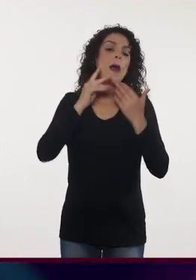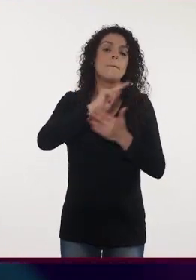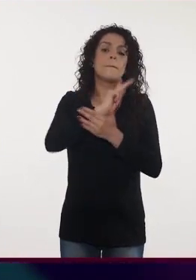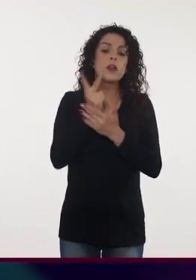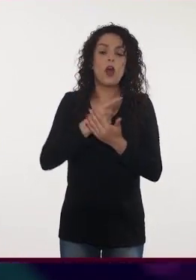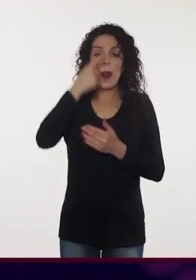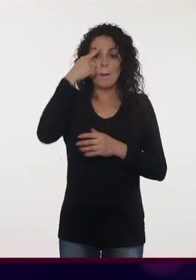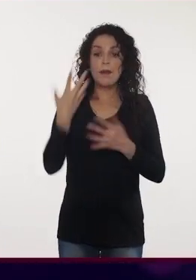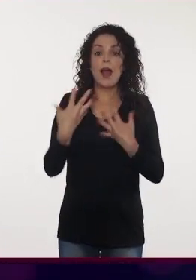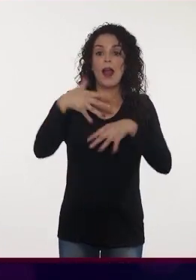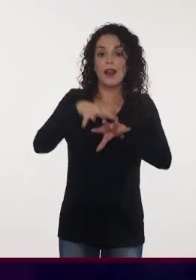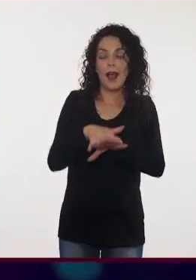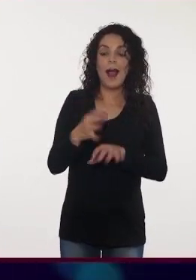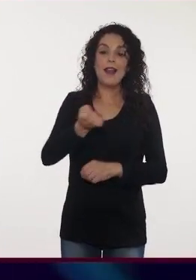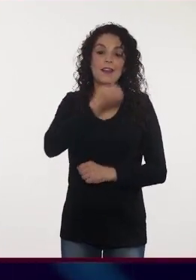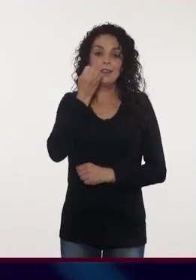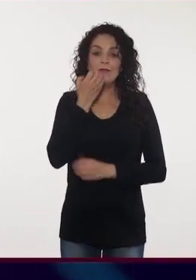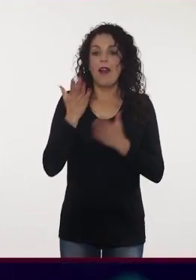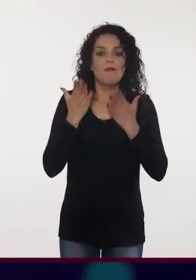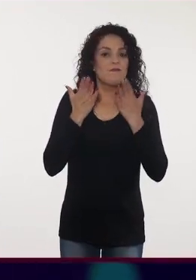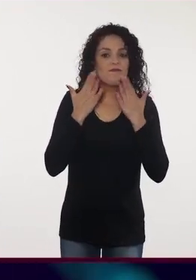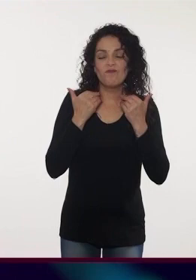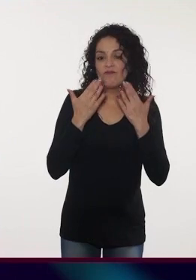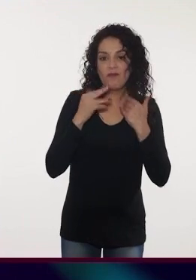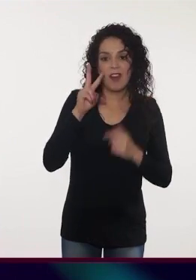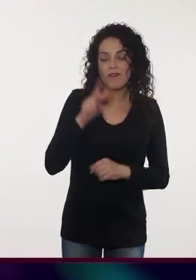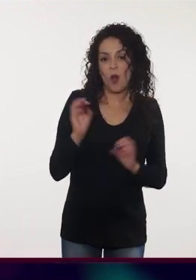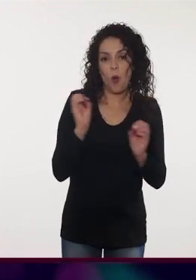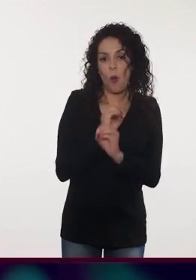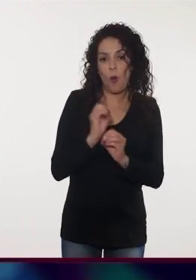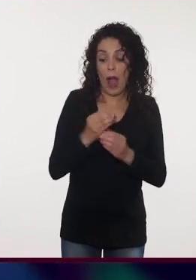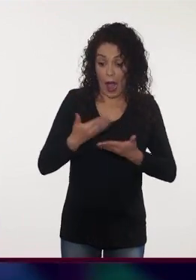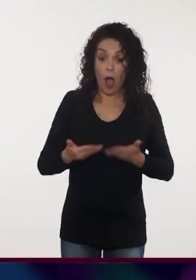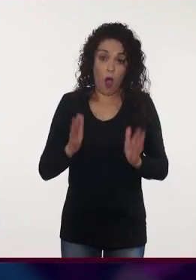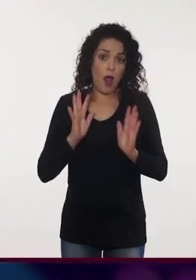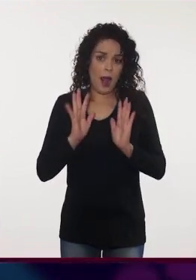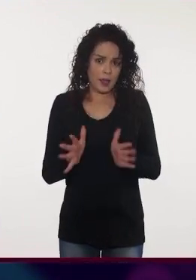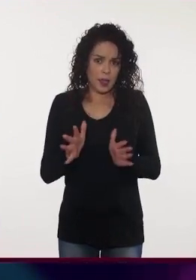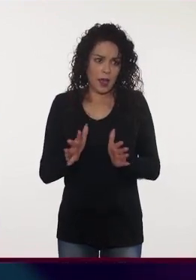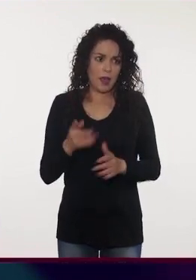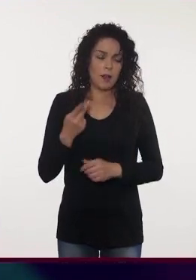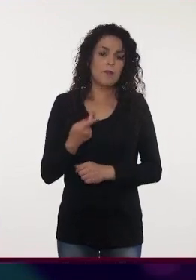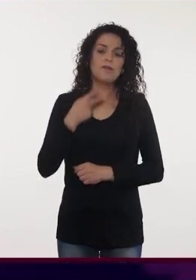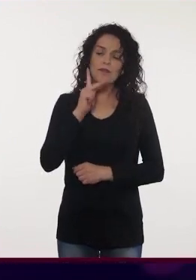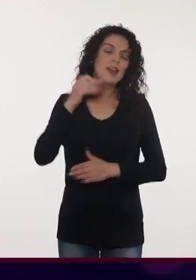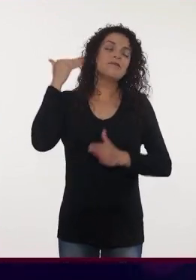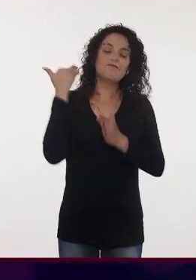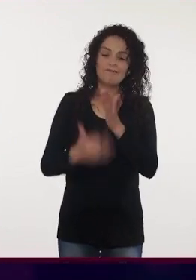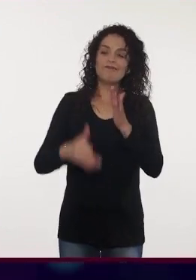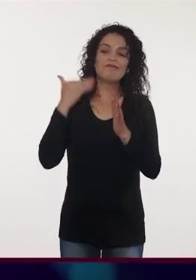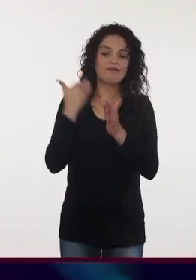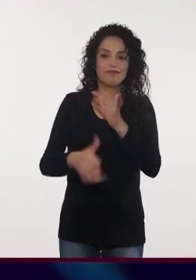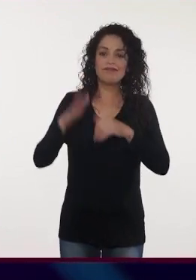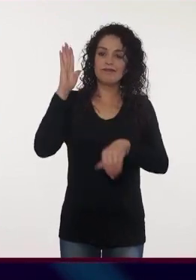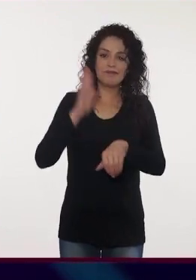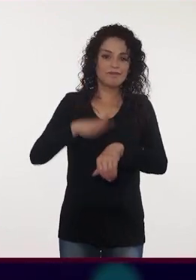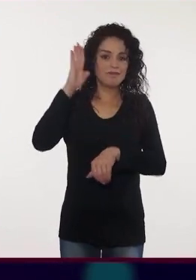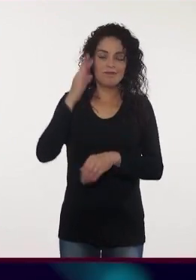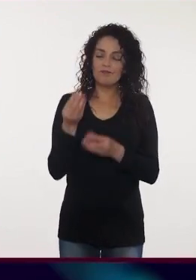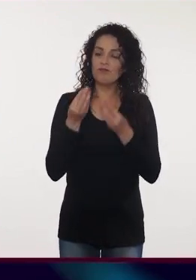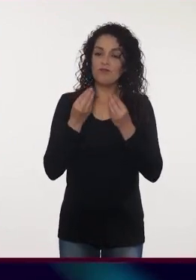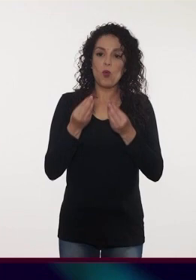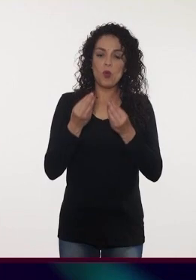fuera inclusivo en las escuelas. Actualmente ya lo hay, pero creo que también faltan por ahí bastantes cosas, ¿no?